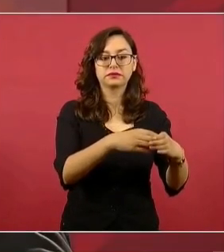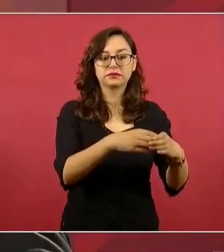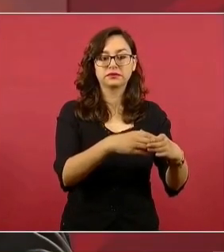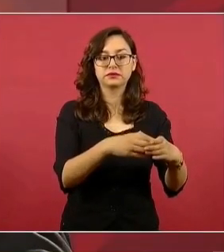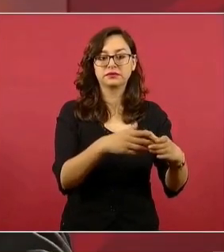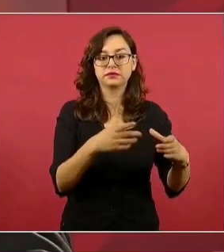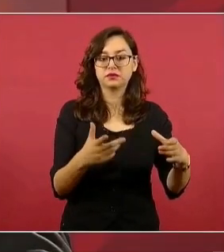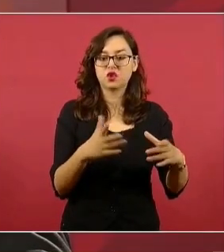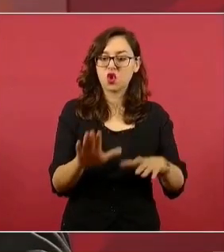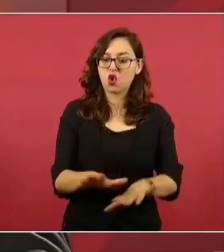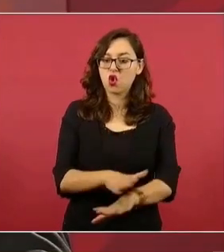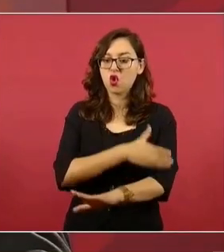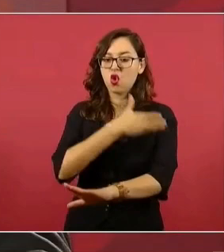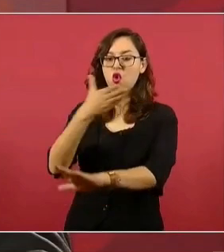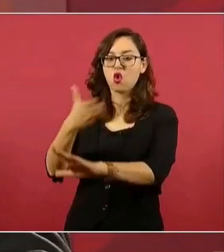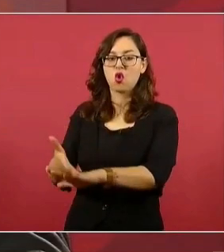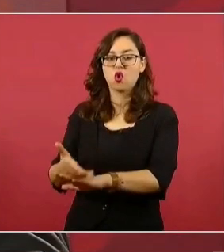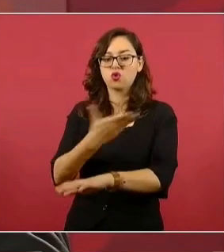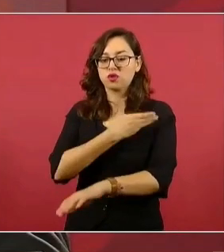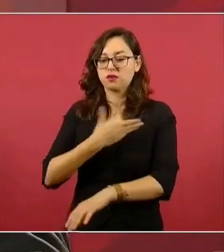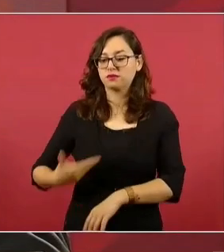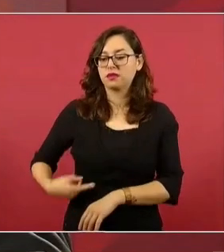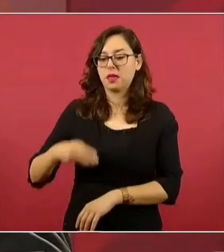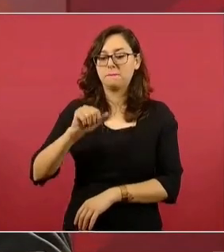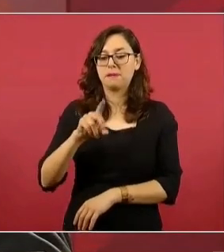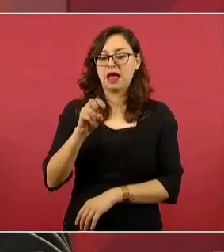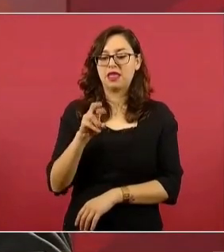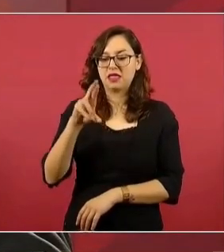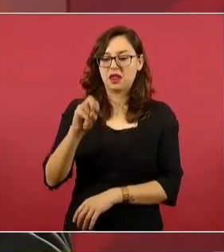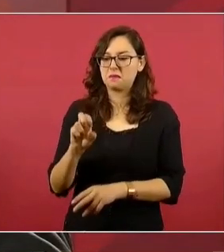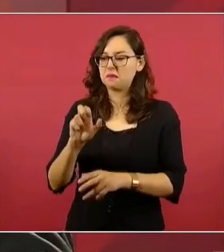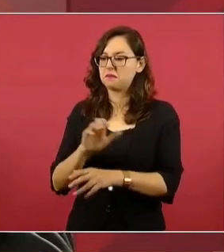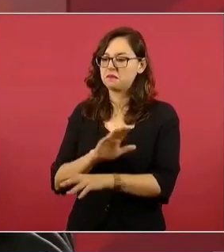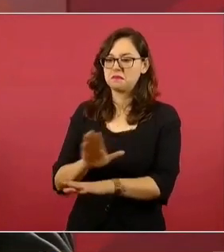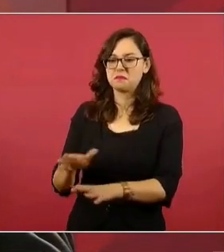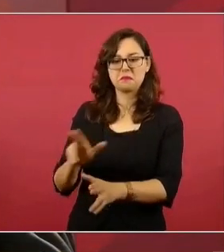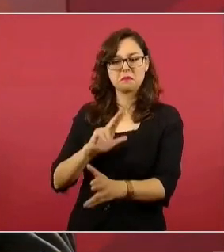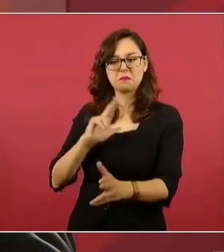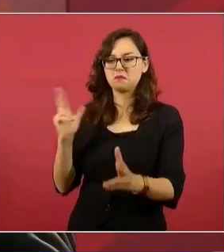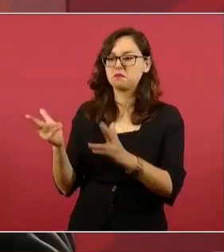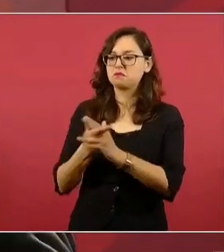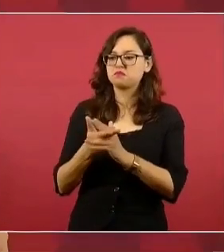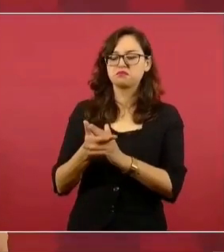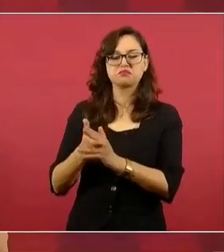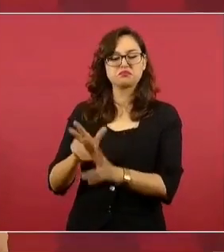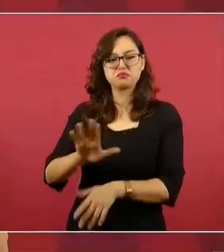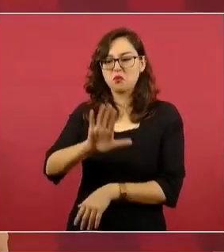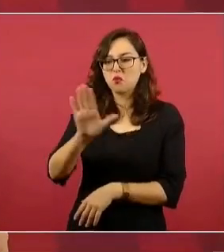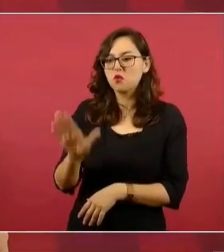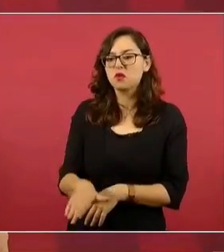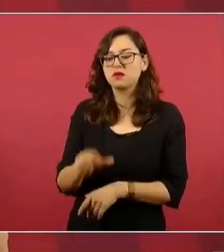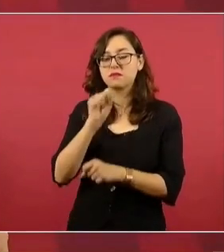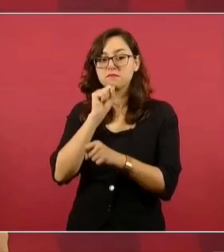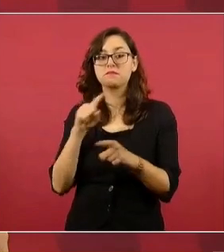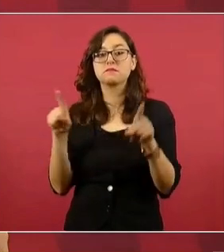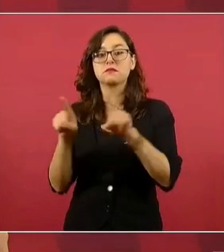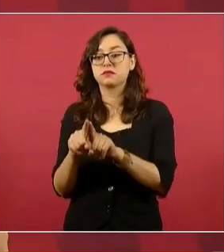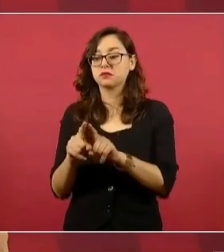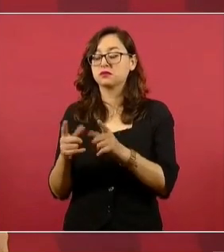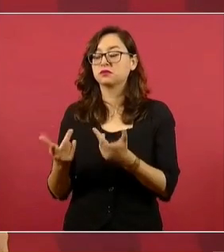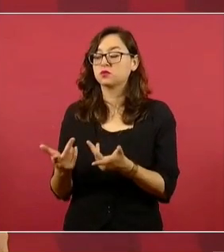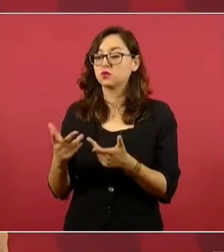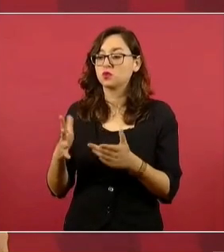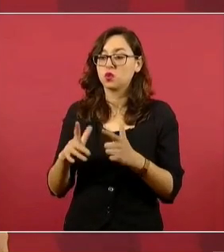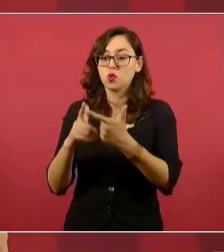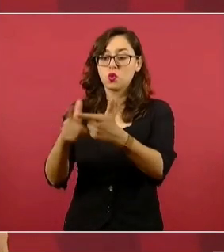al presidente Madero, derrotó al movimiento democrático